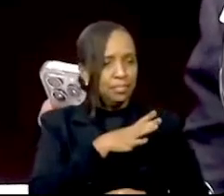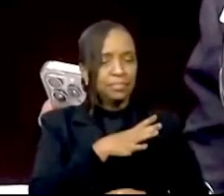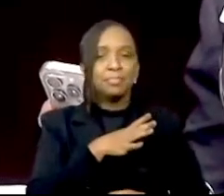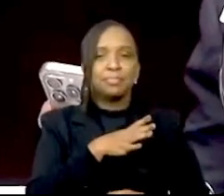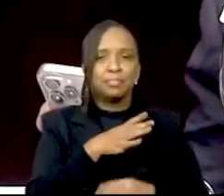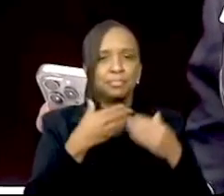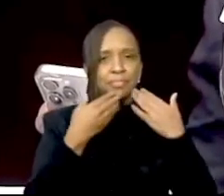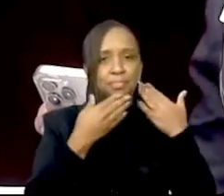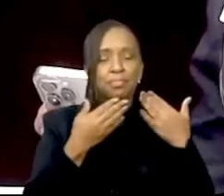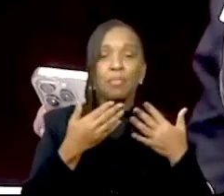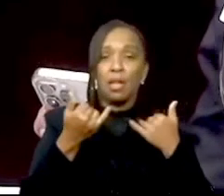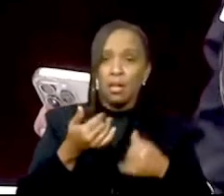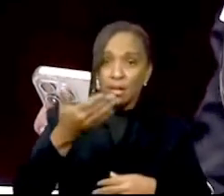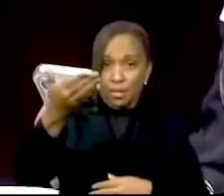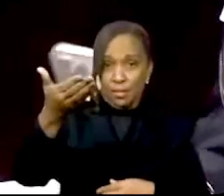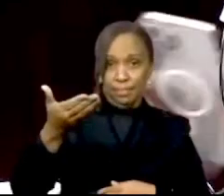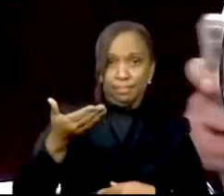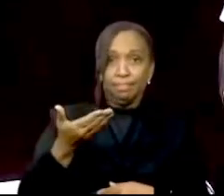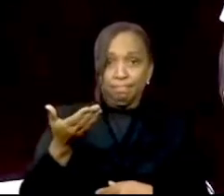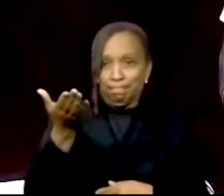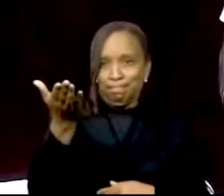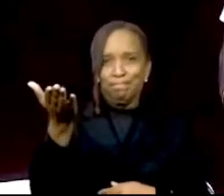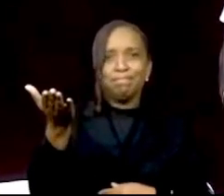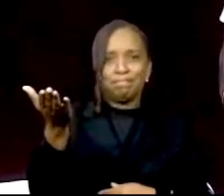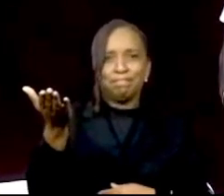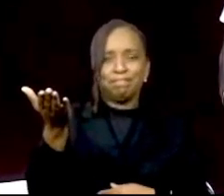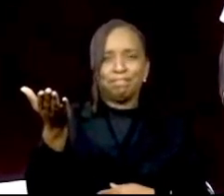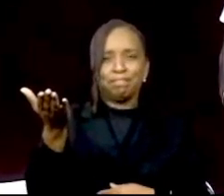no le gusta. José David Pérez.